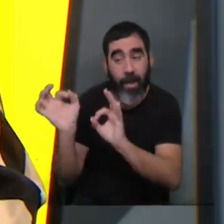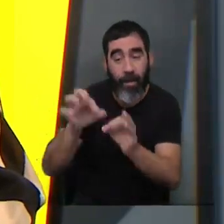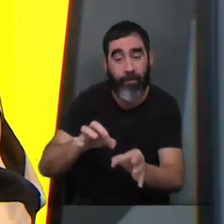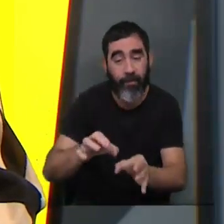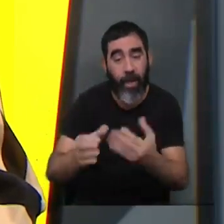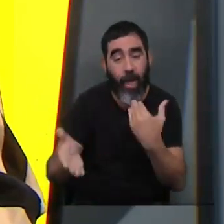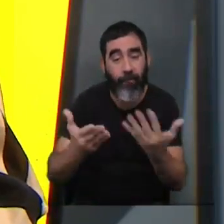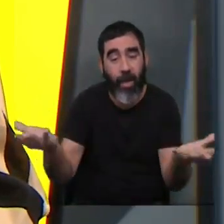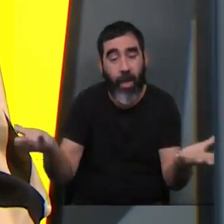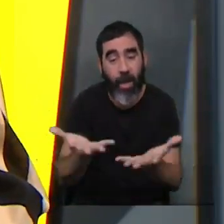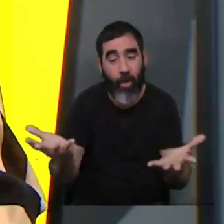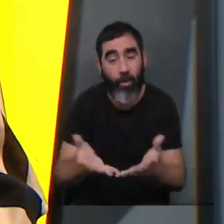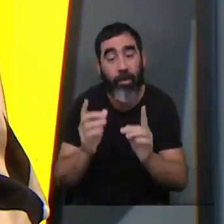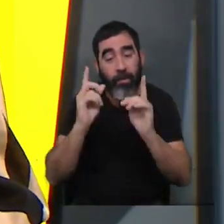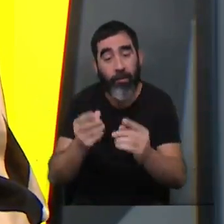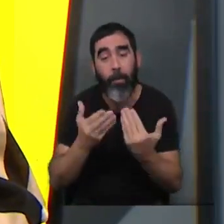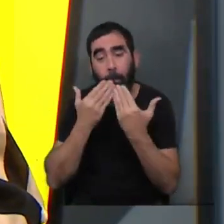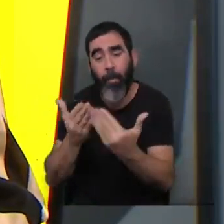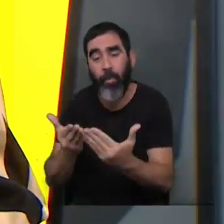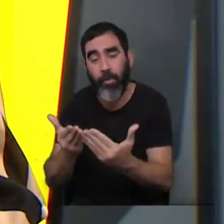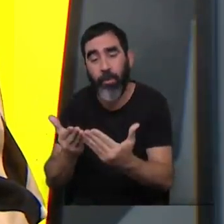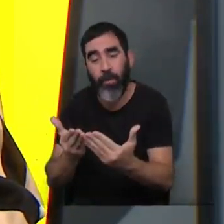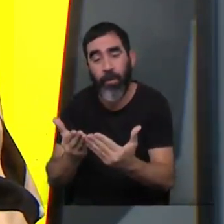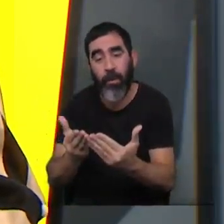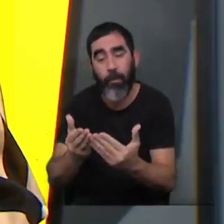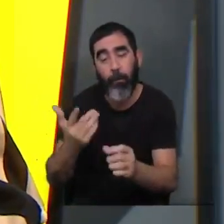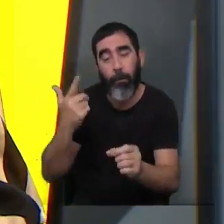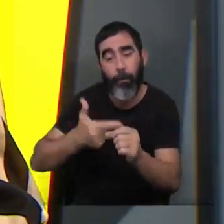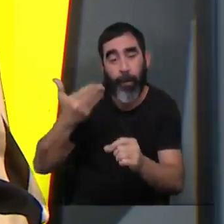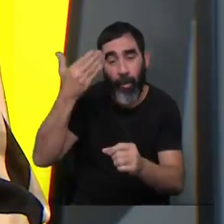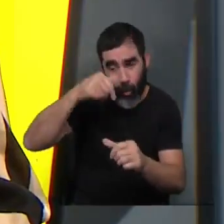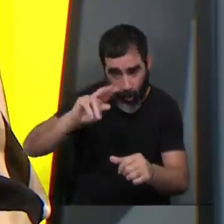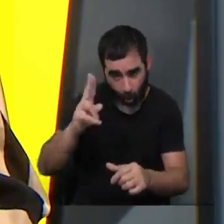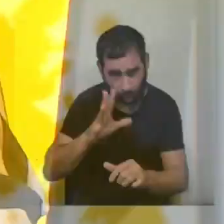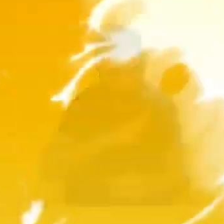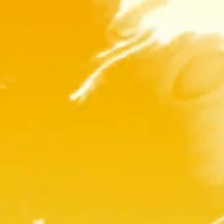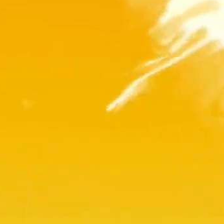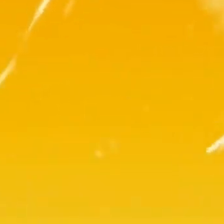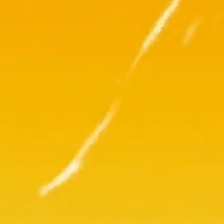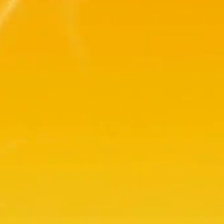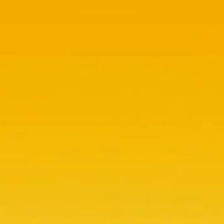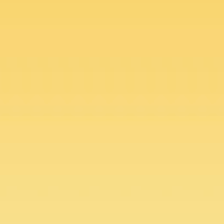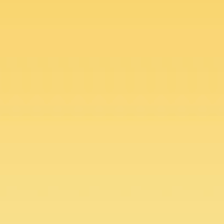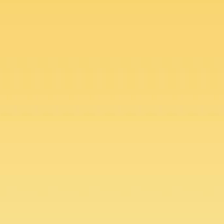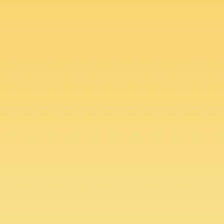vamos a hablar ahora con Ethel, que también le preguntamos sobre la posibilidad de petróleo en Uruguay. A ver.